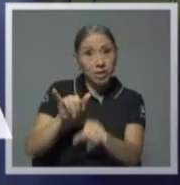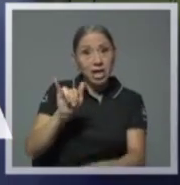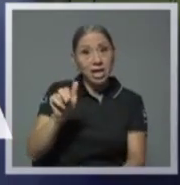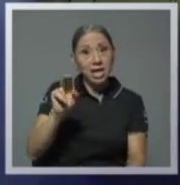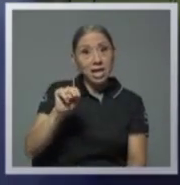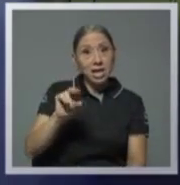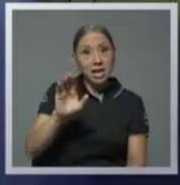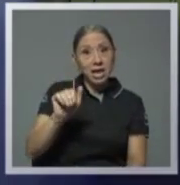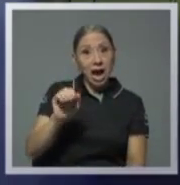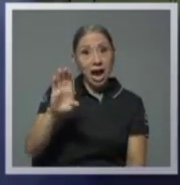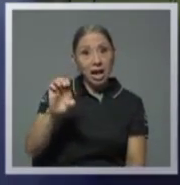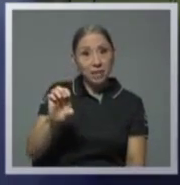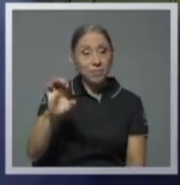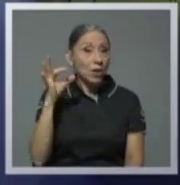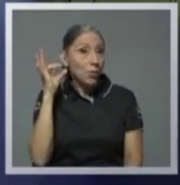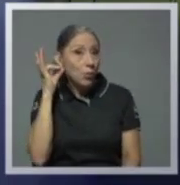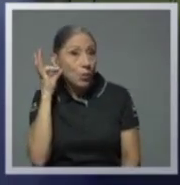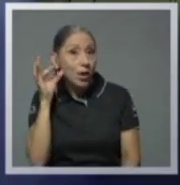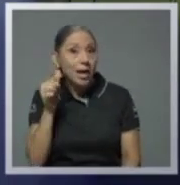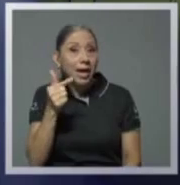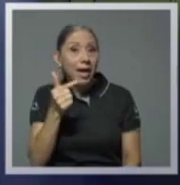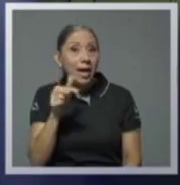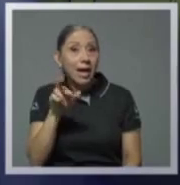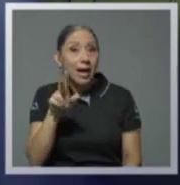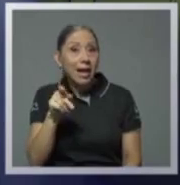refiero a doña Gretel López,